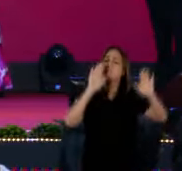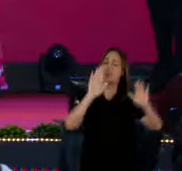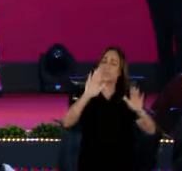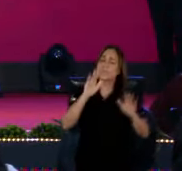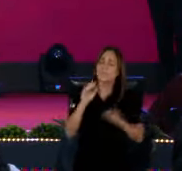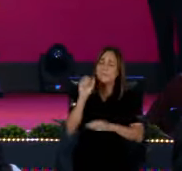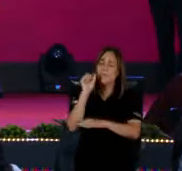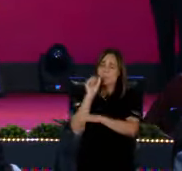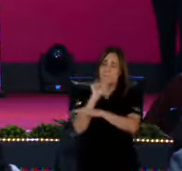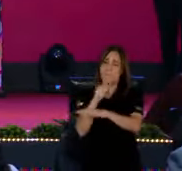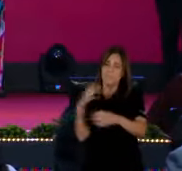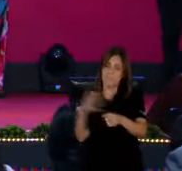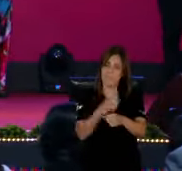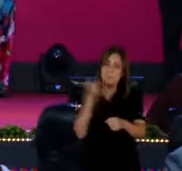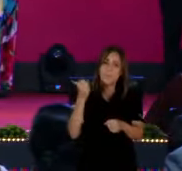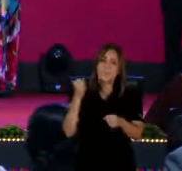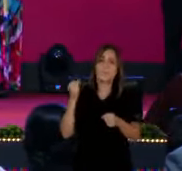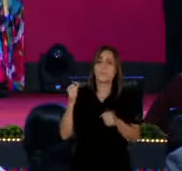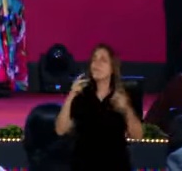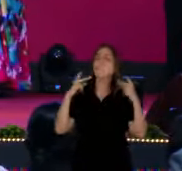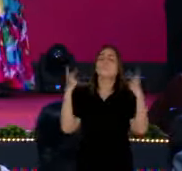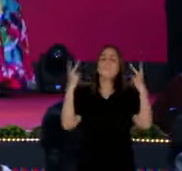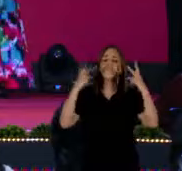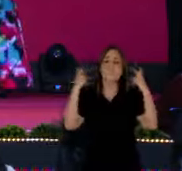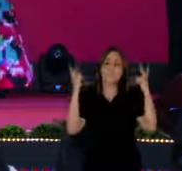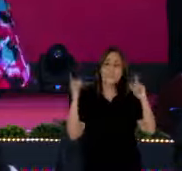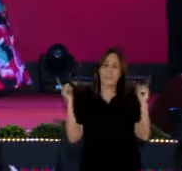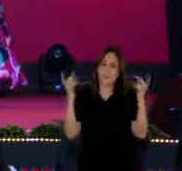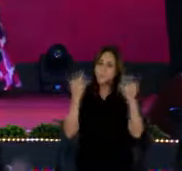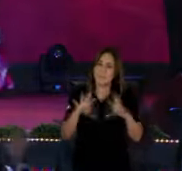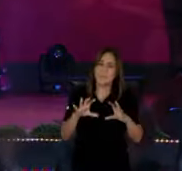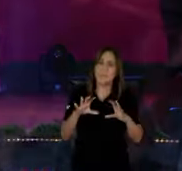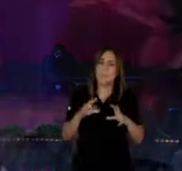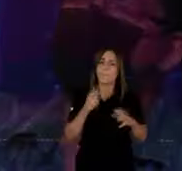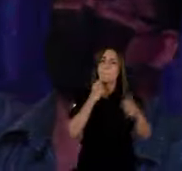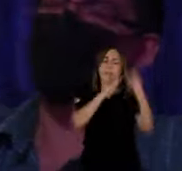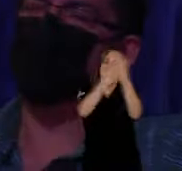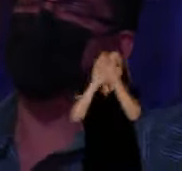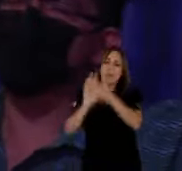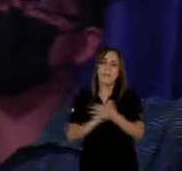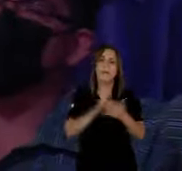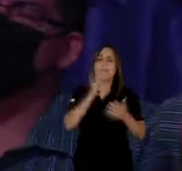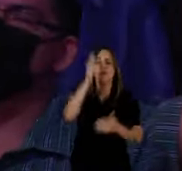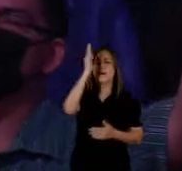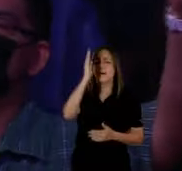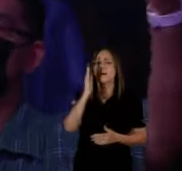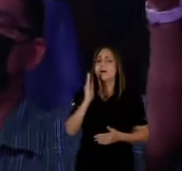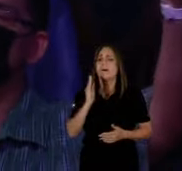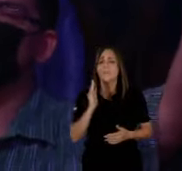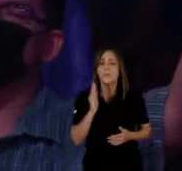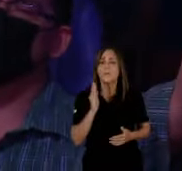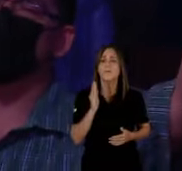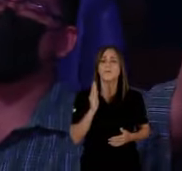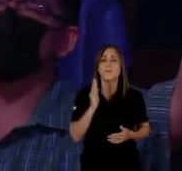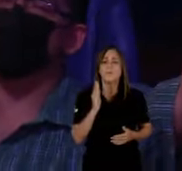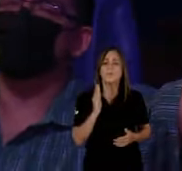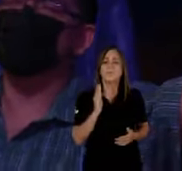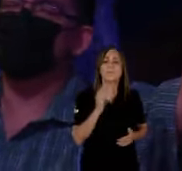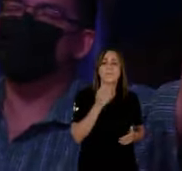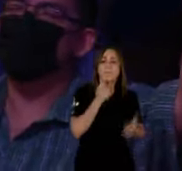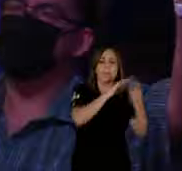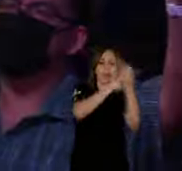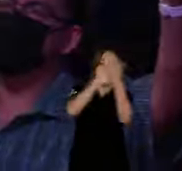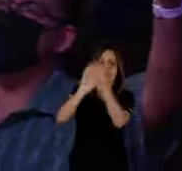manos, comienza a cantar y alaba a Dios. Alaba a